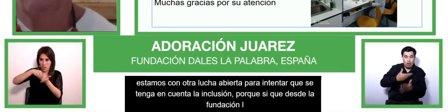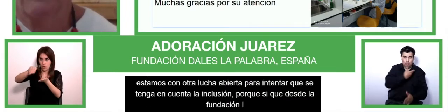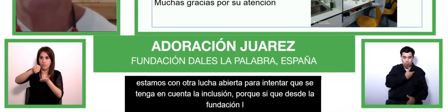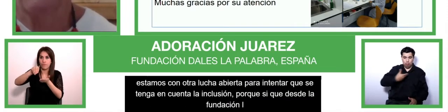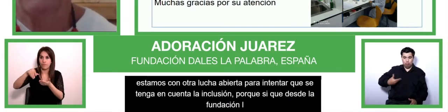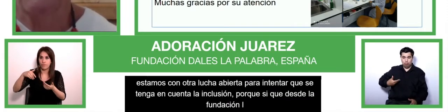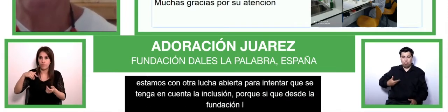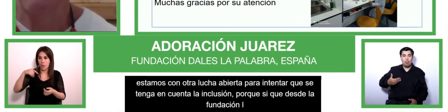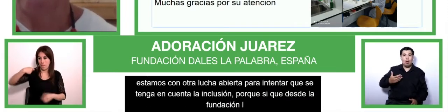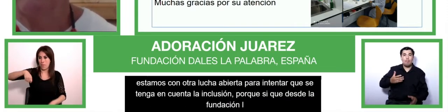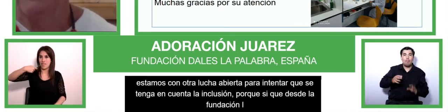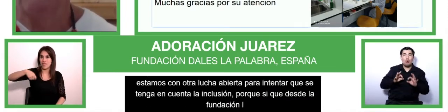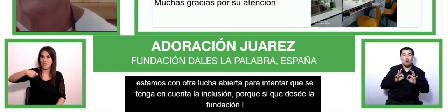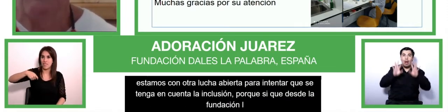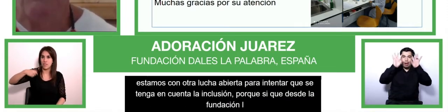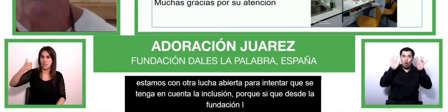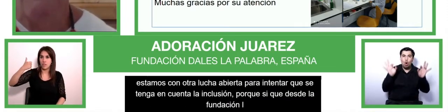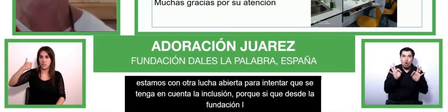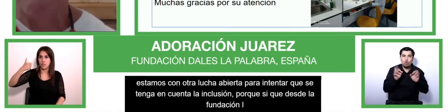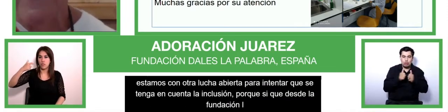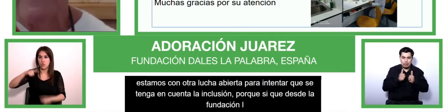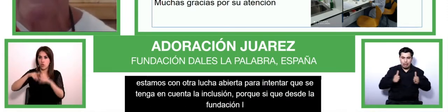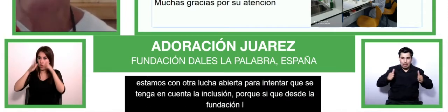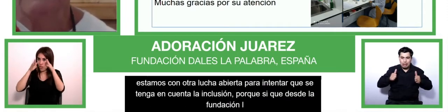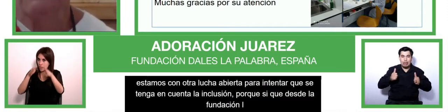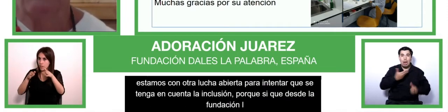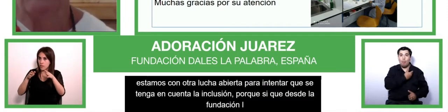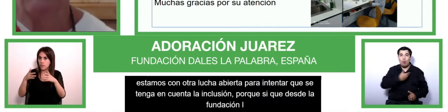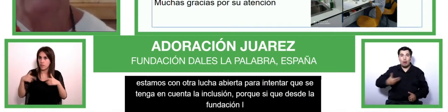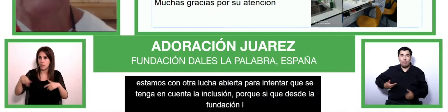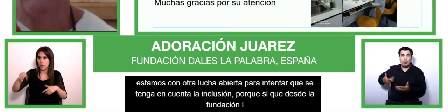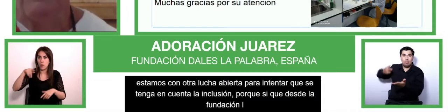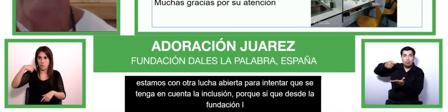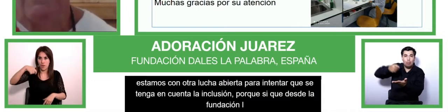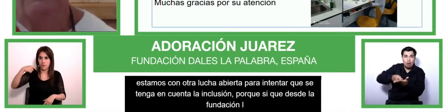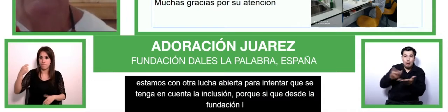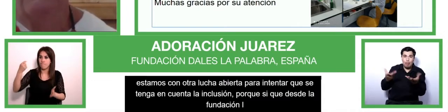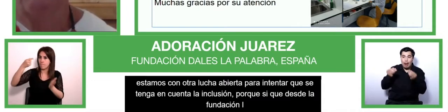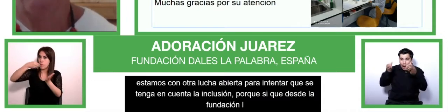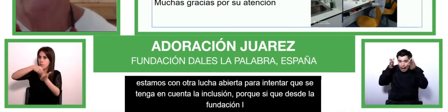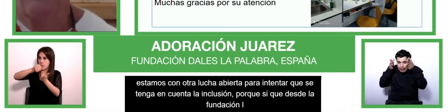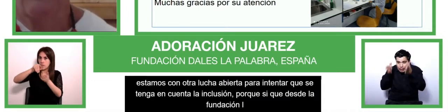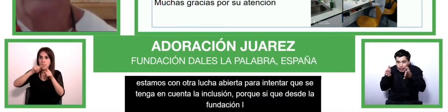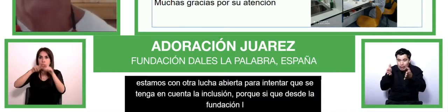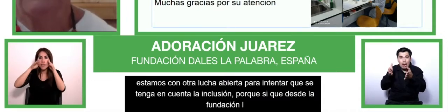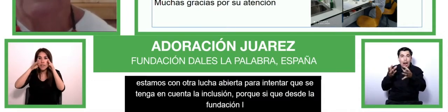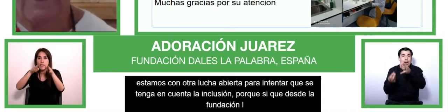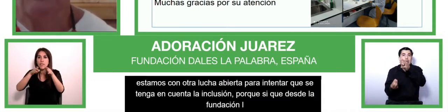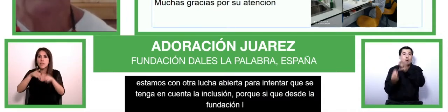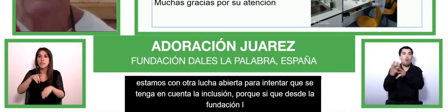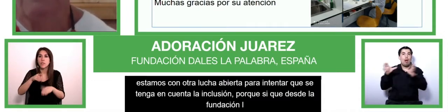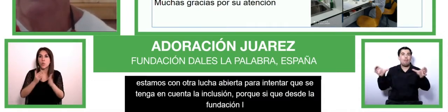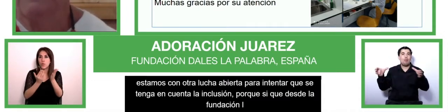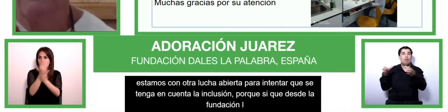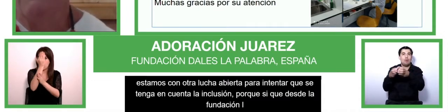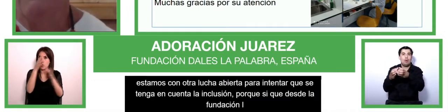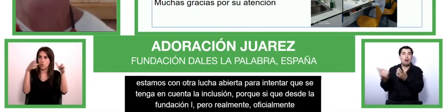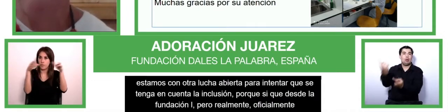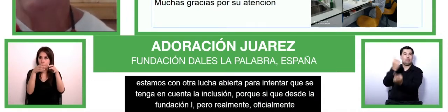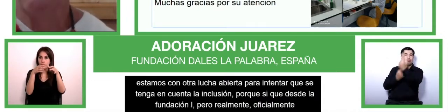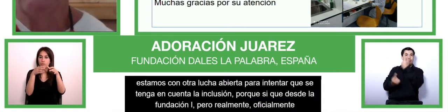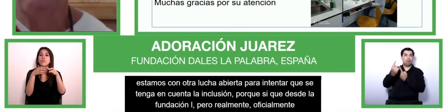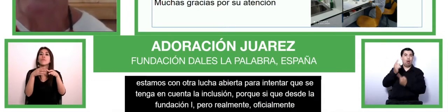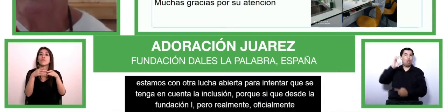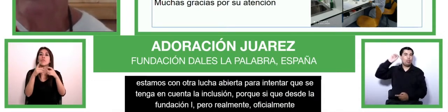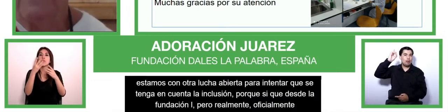por la Consejería de Educación, por el Gobierno, para atender a esta nueva población que me está llegando de discapacidad.